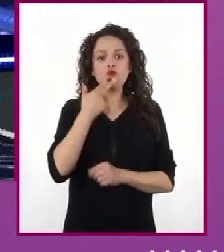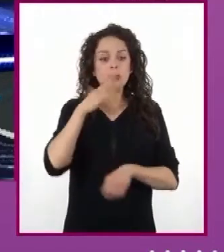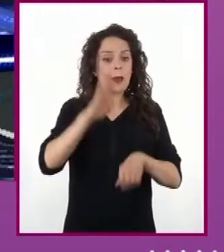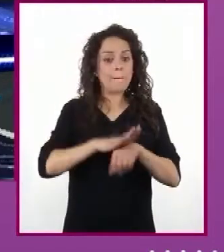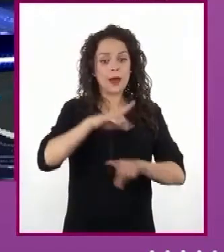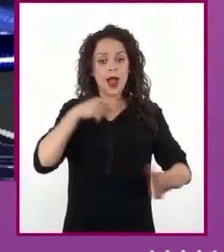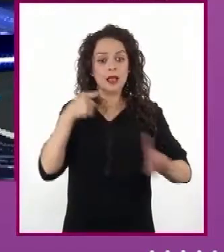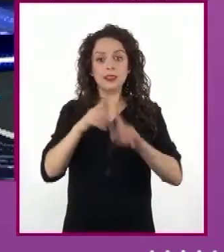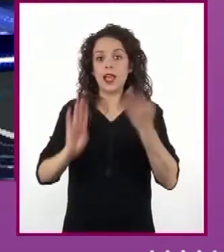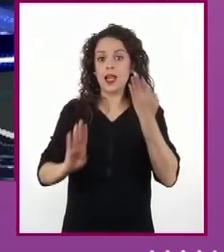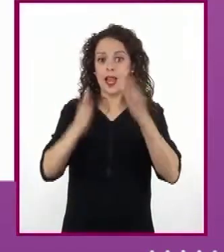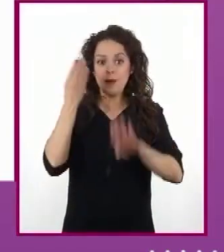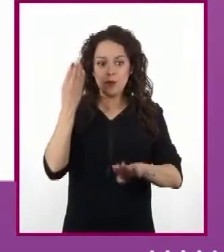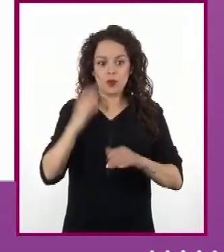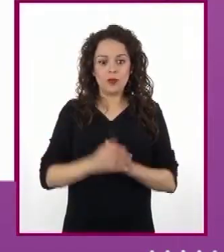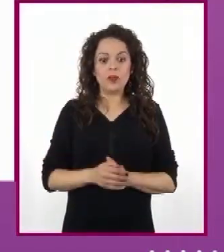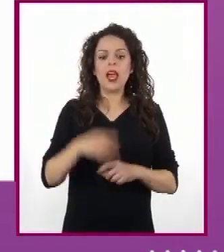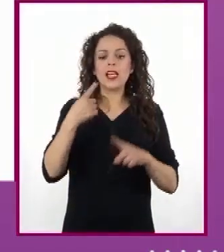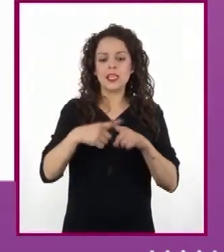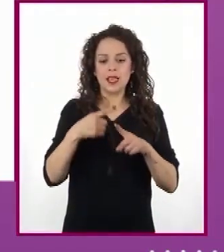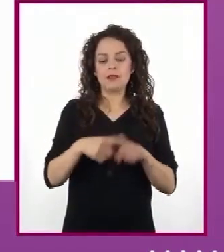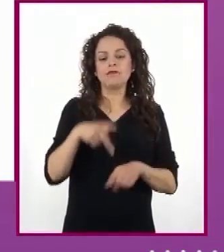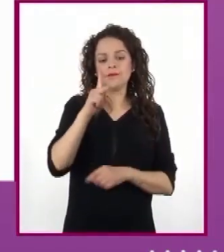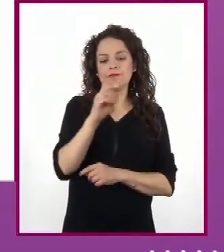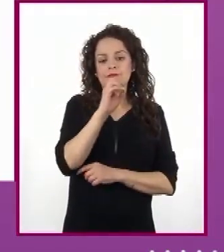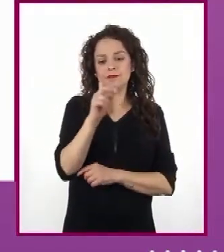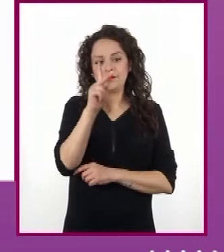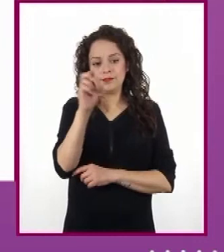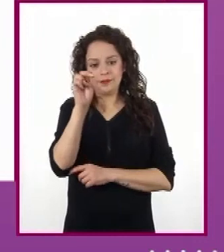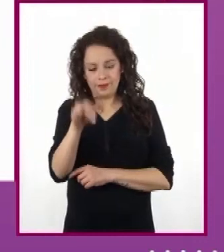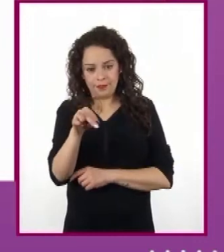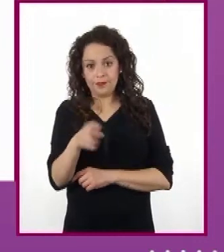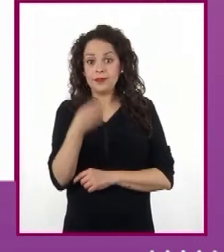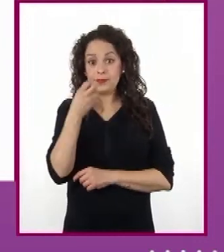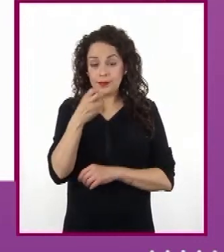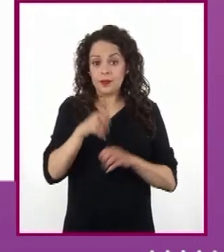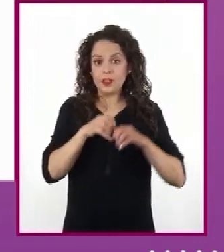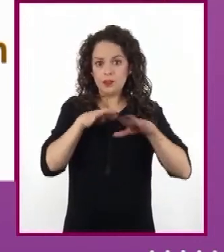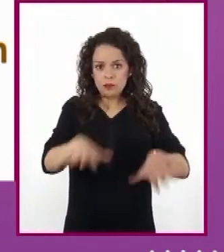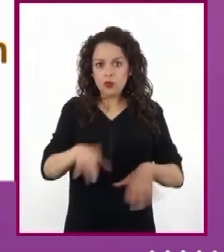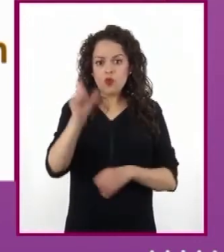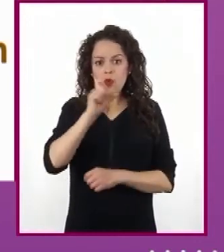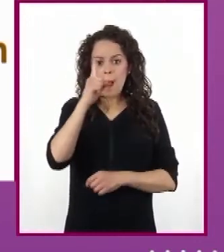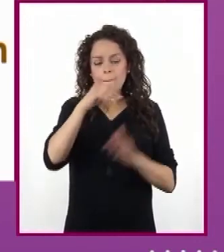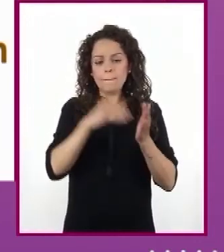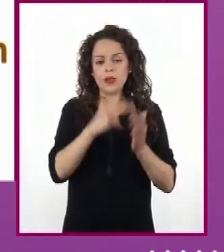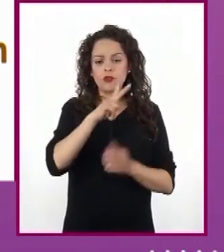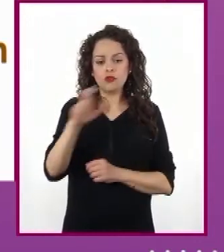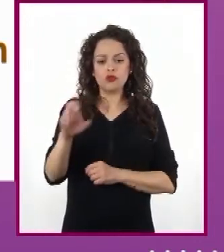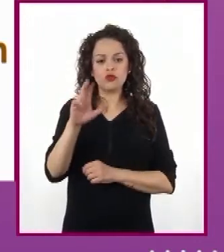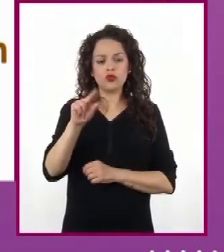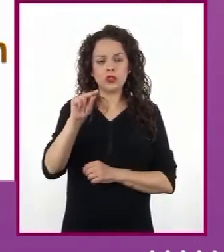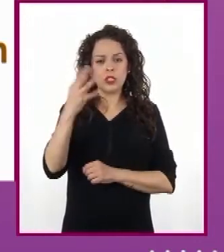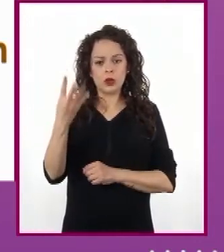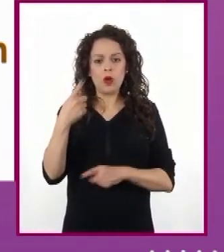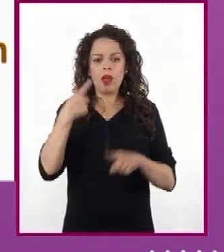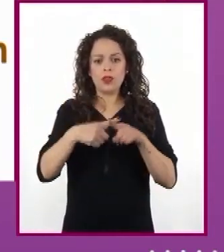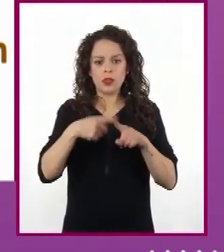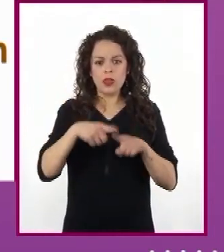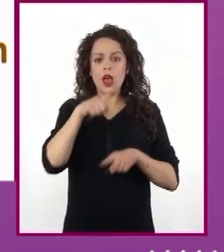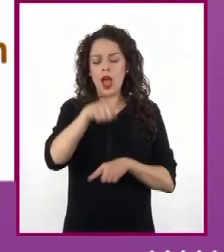La clasificación climática de Köppen fue publicada en 1884 por el climatólogo,